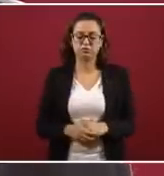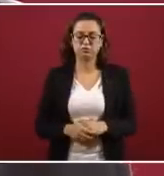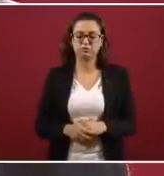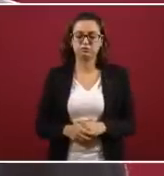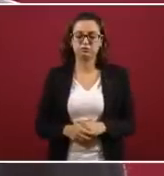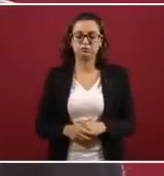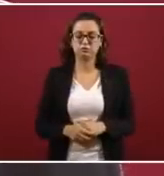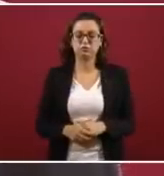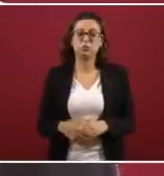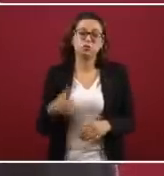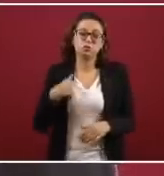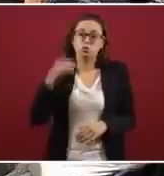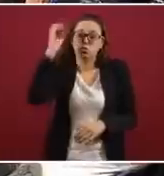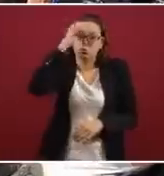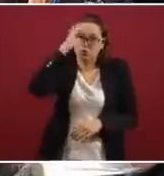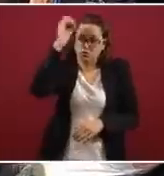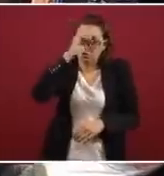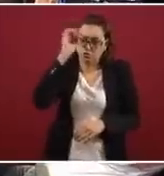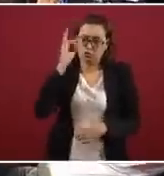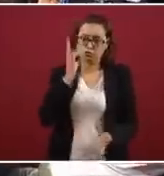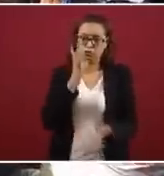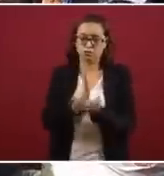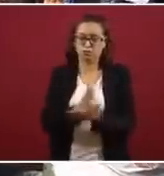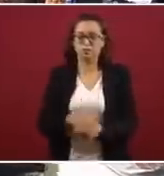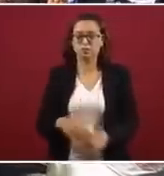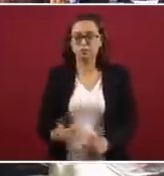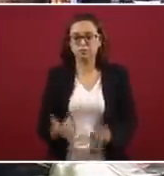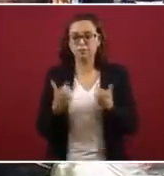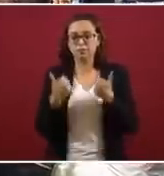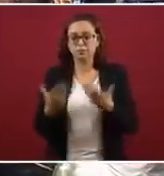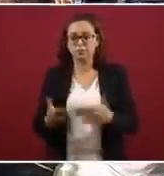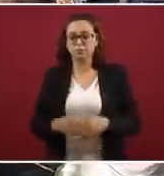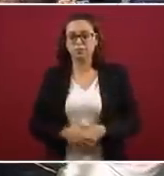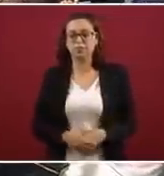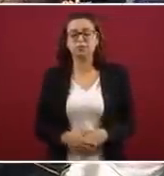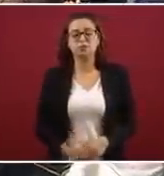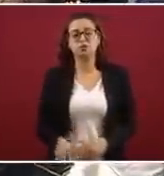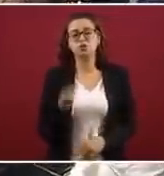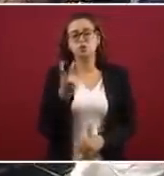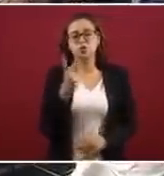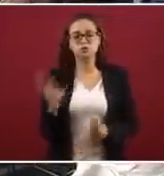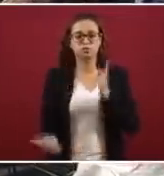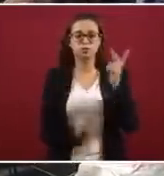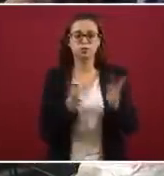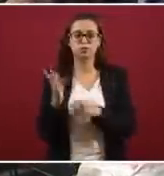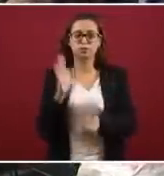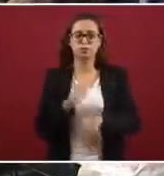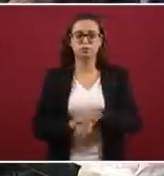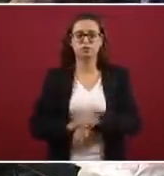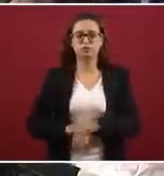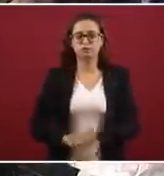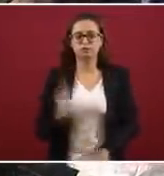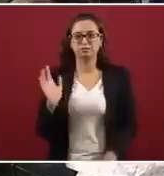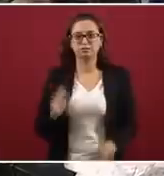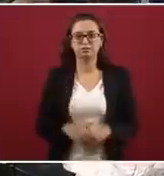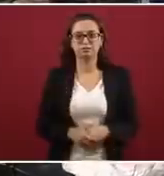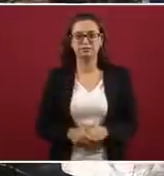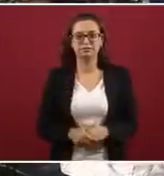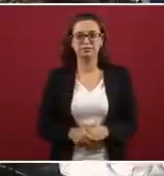Solo es una opinión. Muy bien. Dos más. A ver.